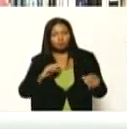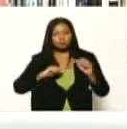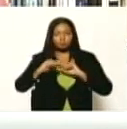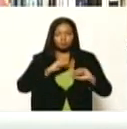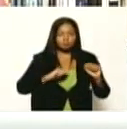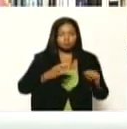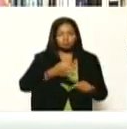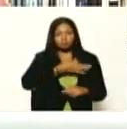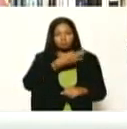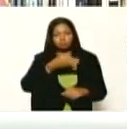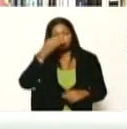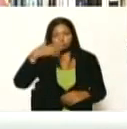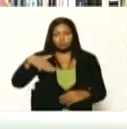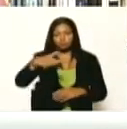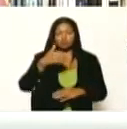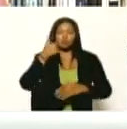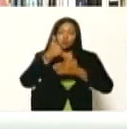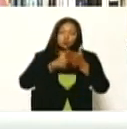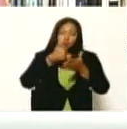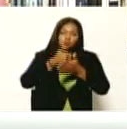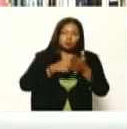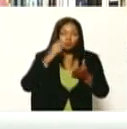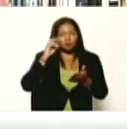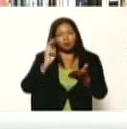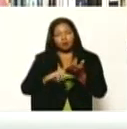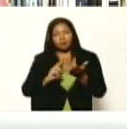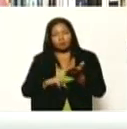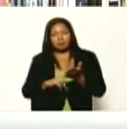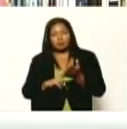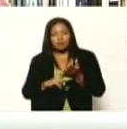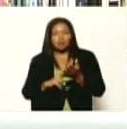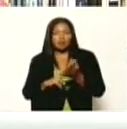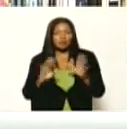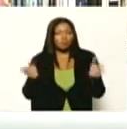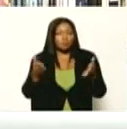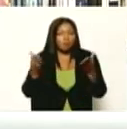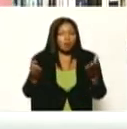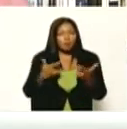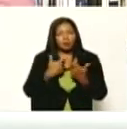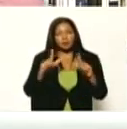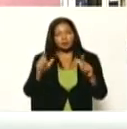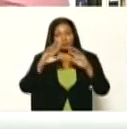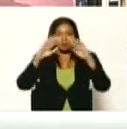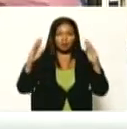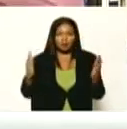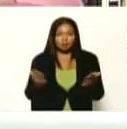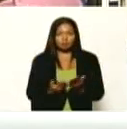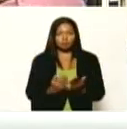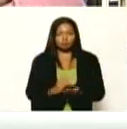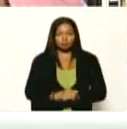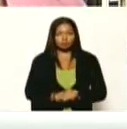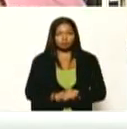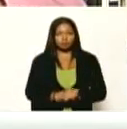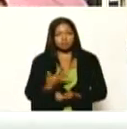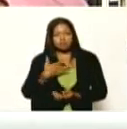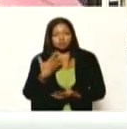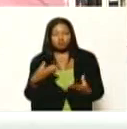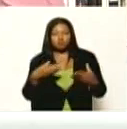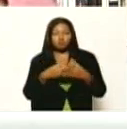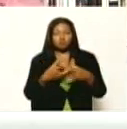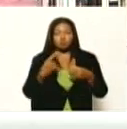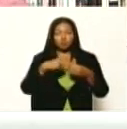movimientos sociales y los pueblos que luchan por la verdad, por la emancipación, por la libertad en el mundo. Nos sentimos parte de una